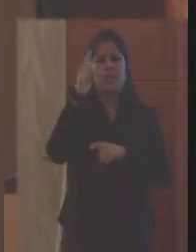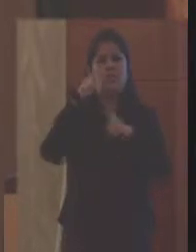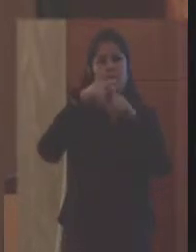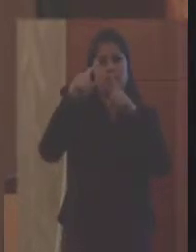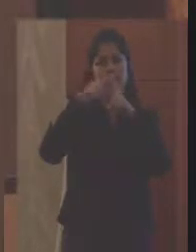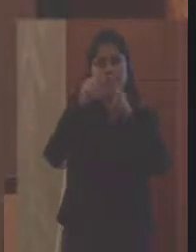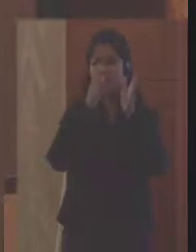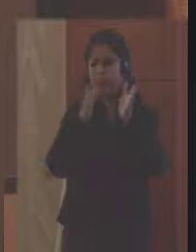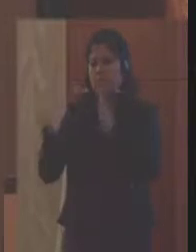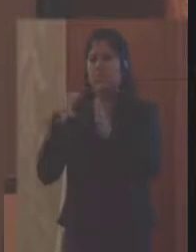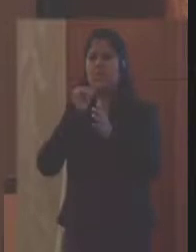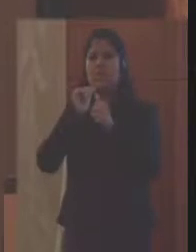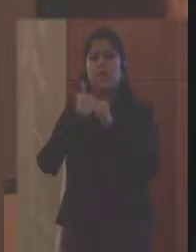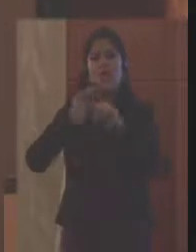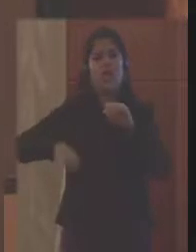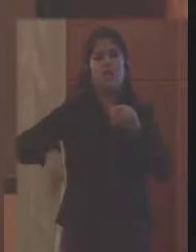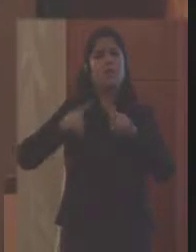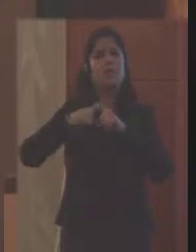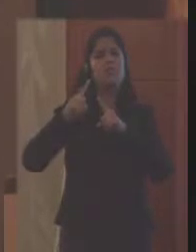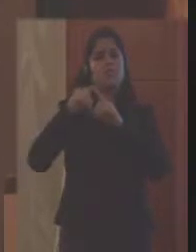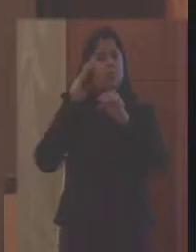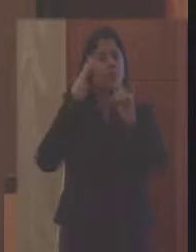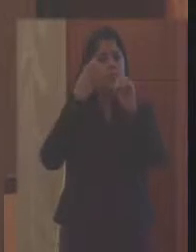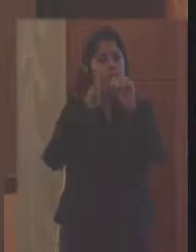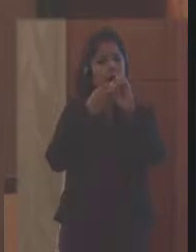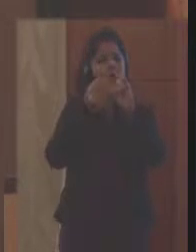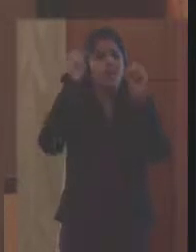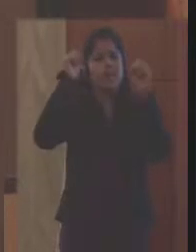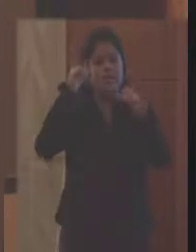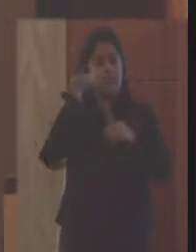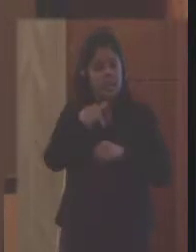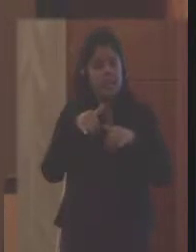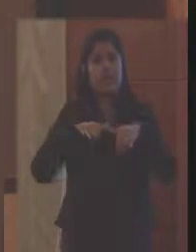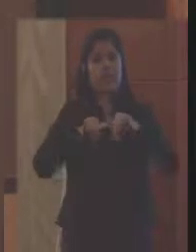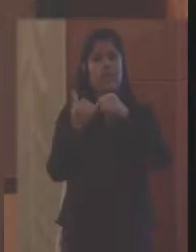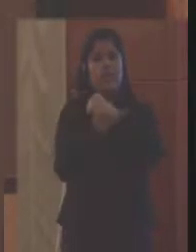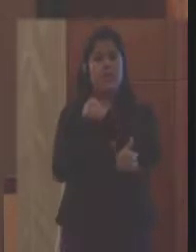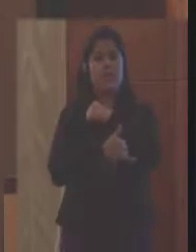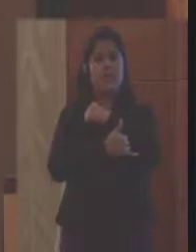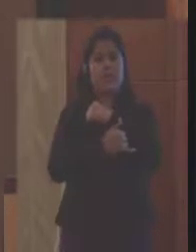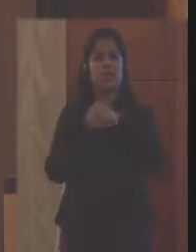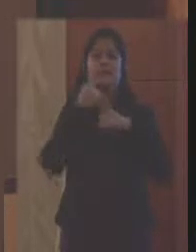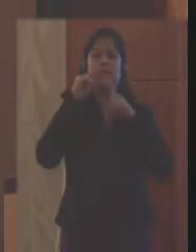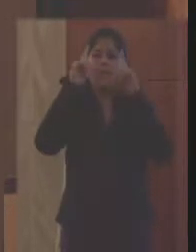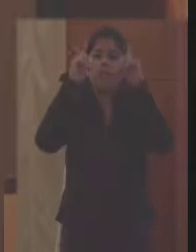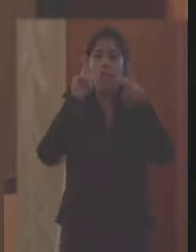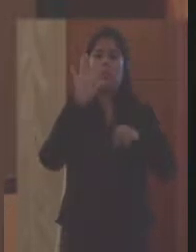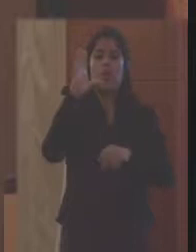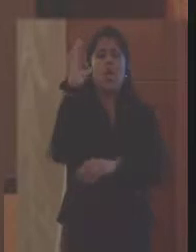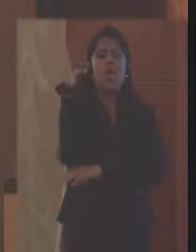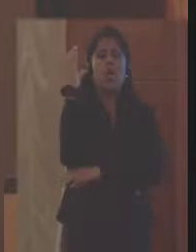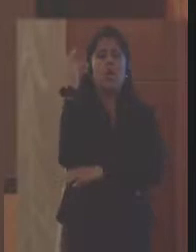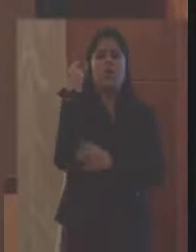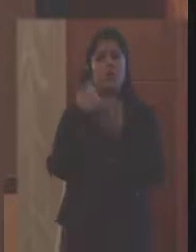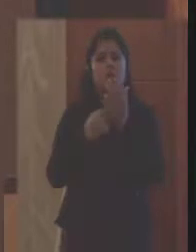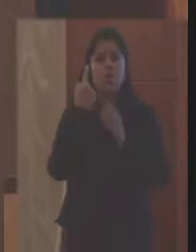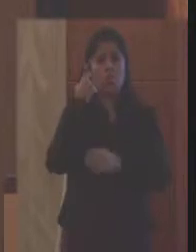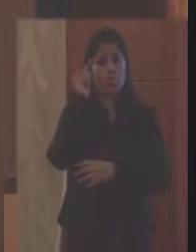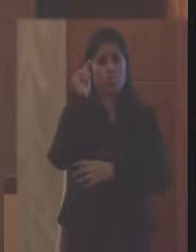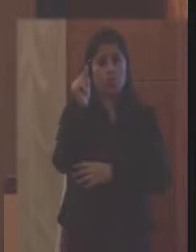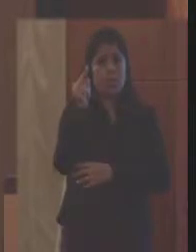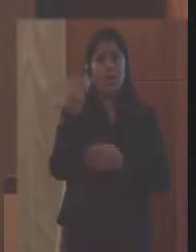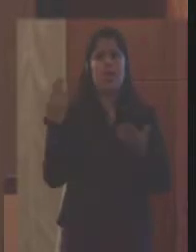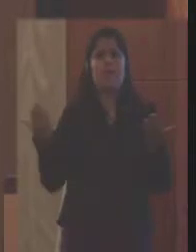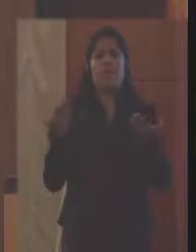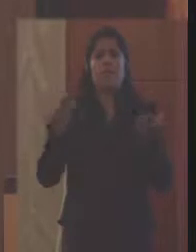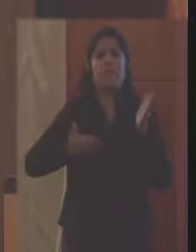fundamentales que están trazados en objetivos. Ahí es donde va el país. La pregunta a Colombia es, ¿usted para dónde